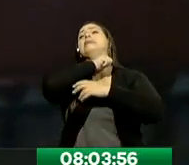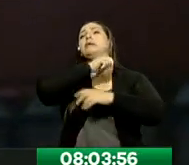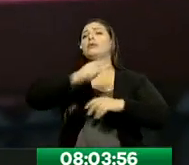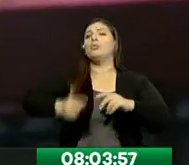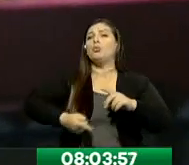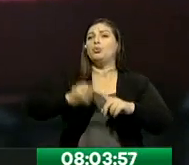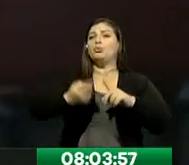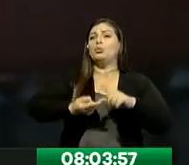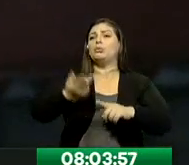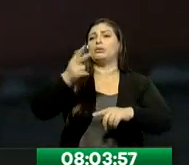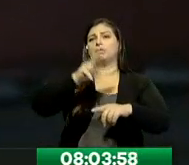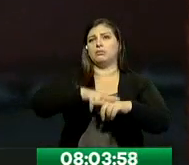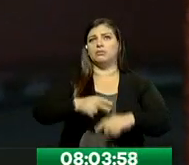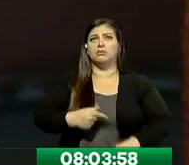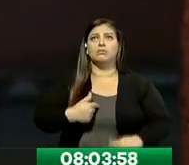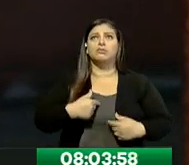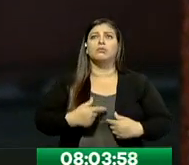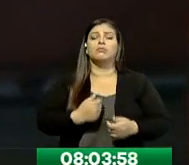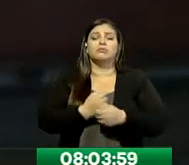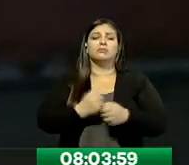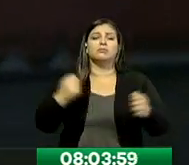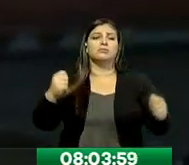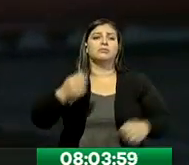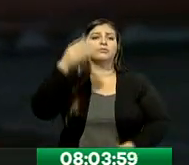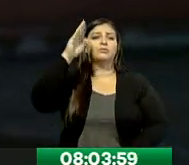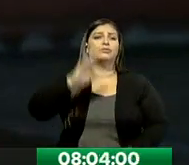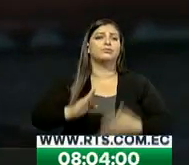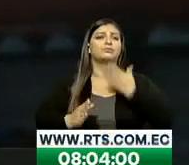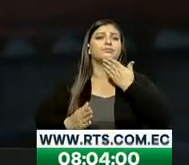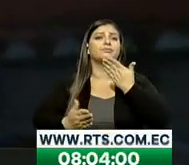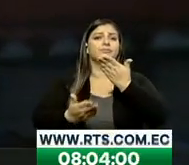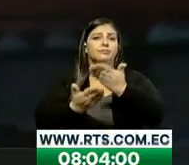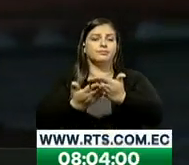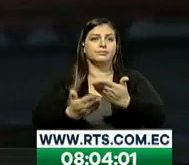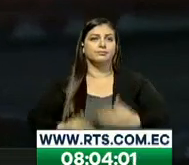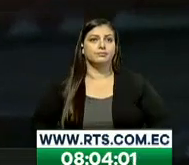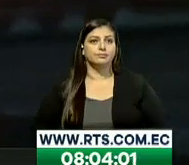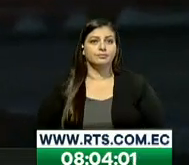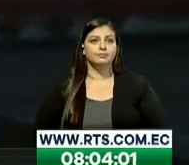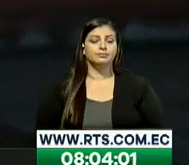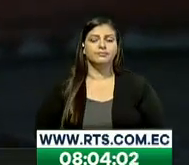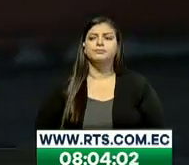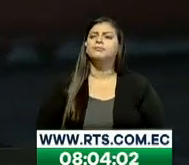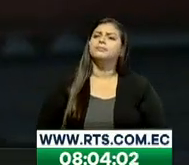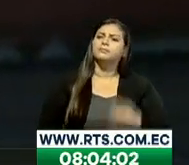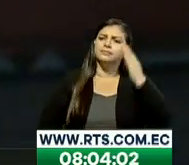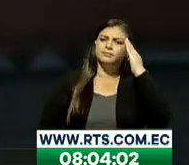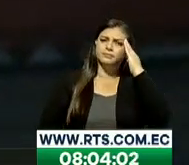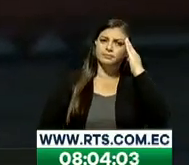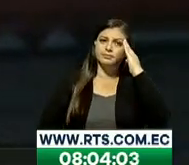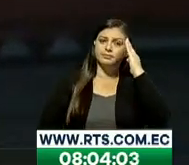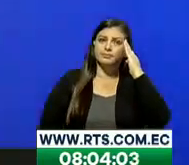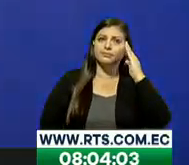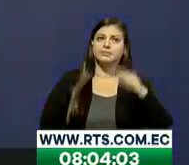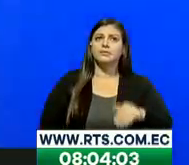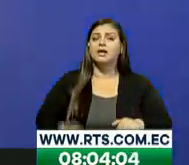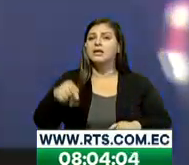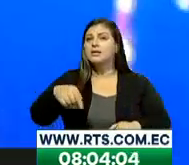hasta lo que es playas, eso es sólida, vía sólida. Lamentablemente no hay policías, no hay nada quien nos